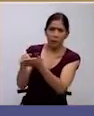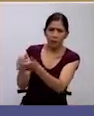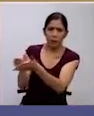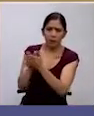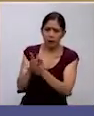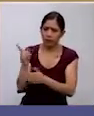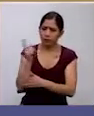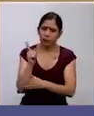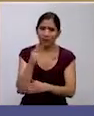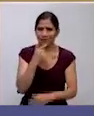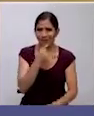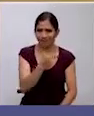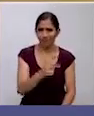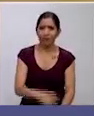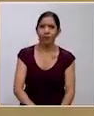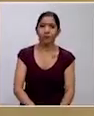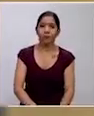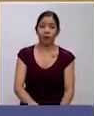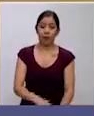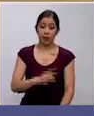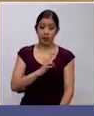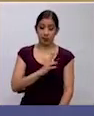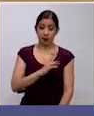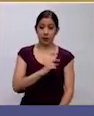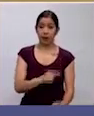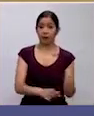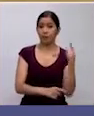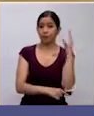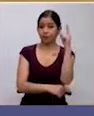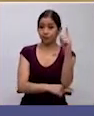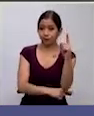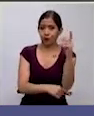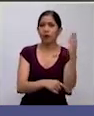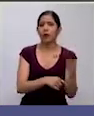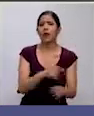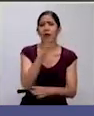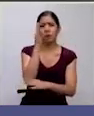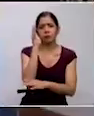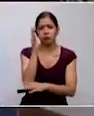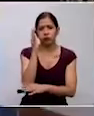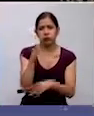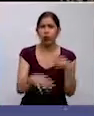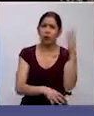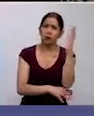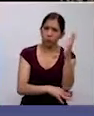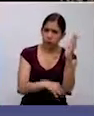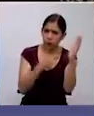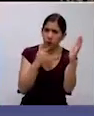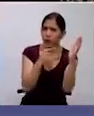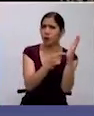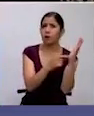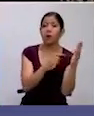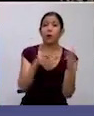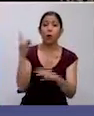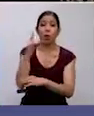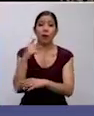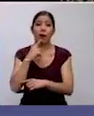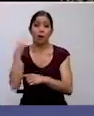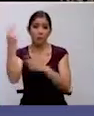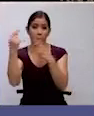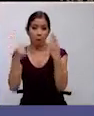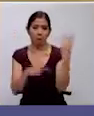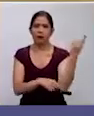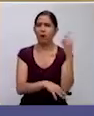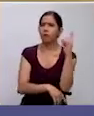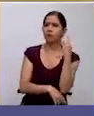uso de la palabra, dando respuesta a las contrademandas de Bolivia. Por espacio de aproximadamente una hora, expuso